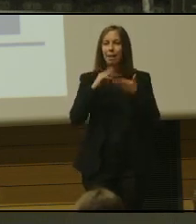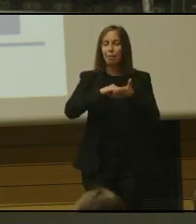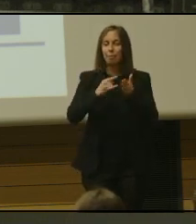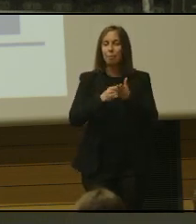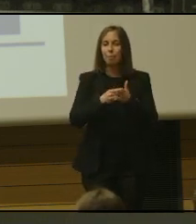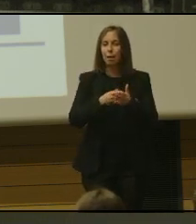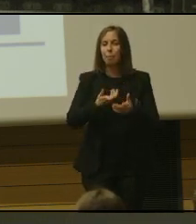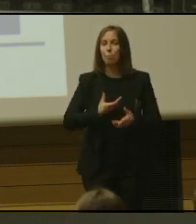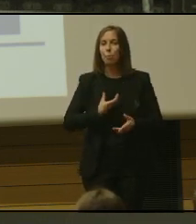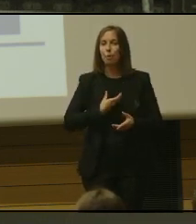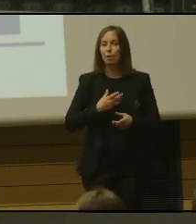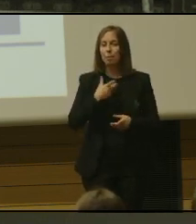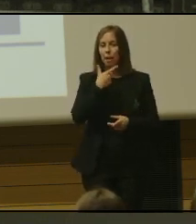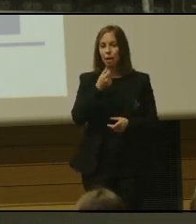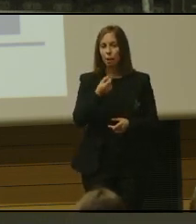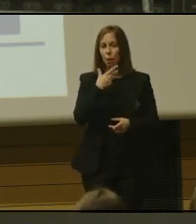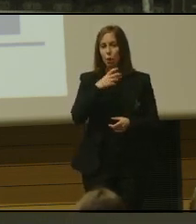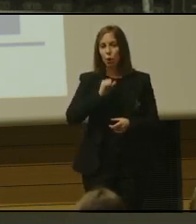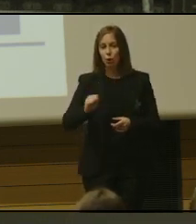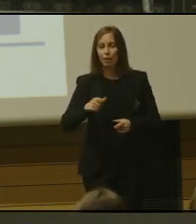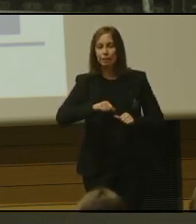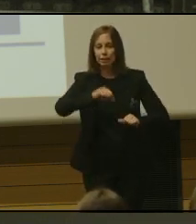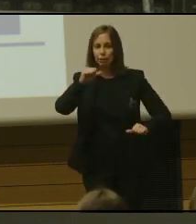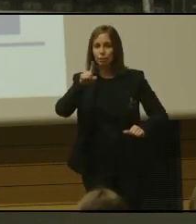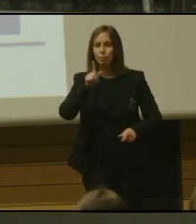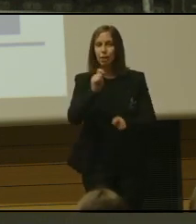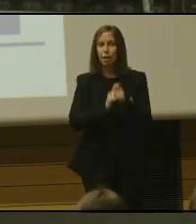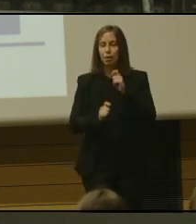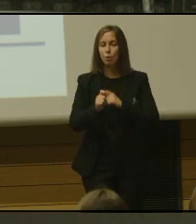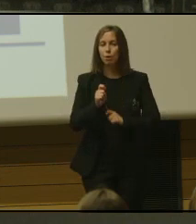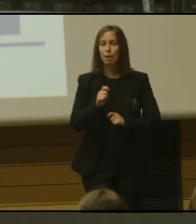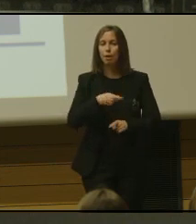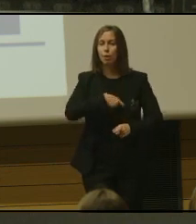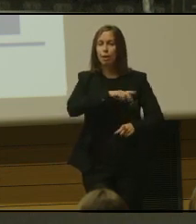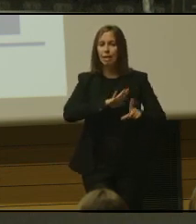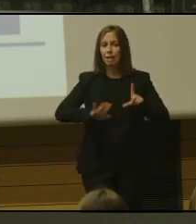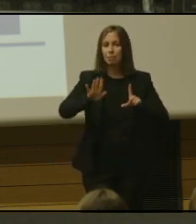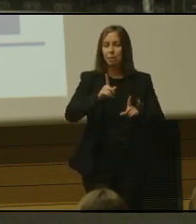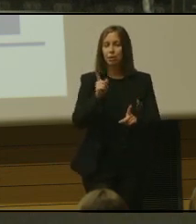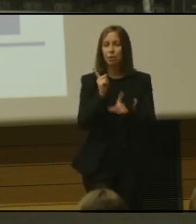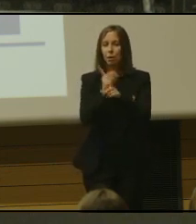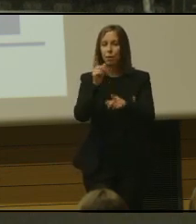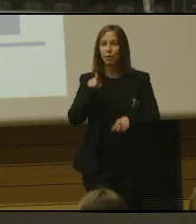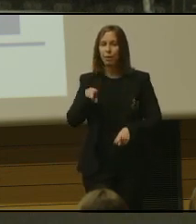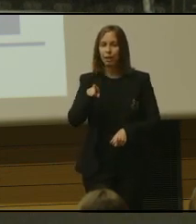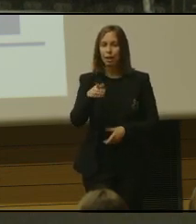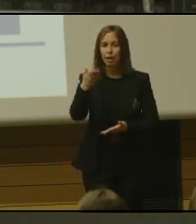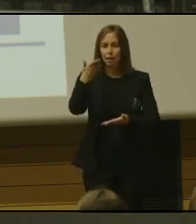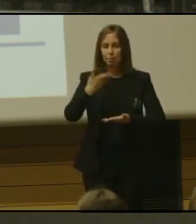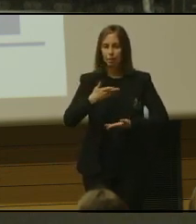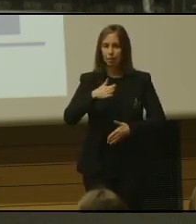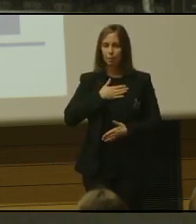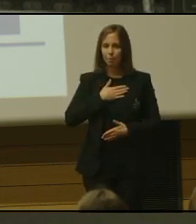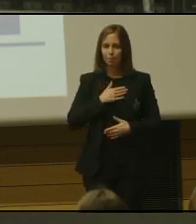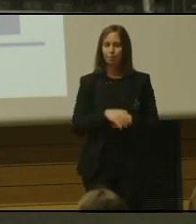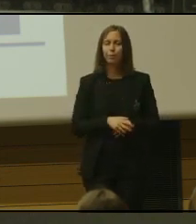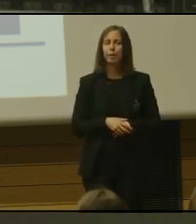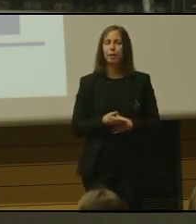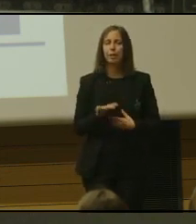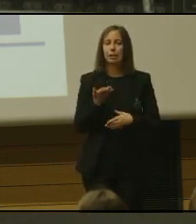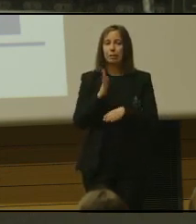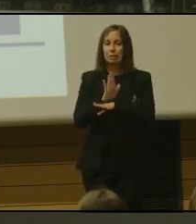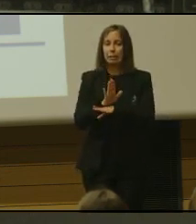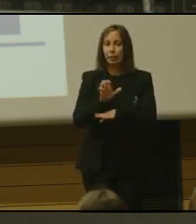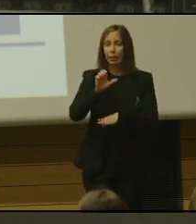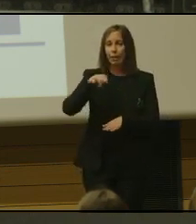de Prevención de Drogas de Gijón y también a la Asociación Española contra el Cáncer esta invitación. Realmente la presentación de Emilio